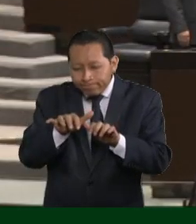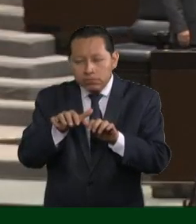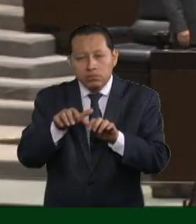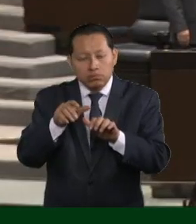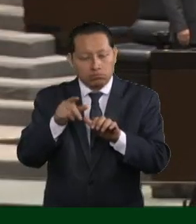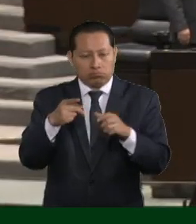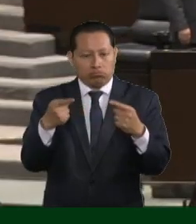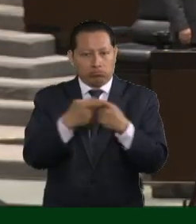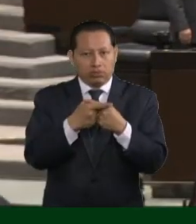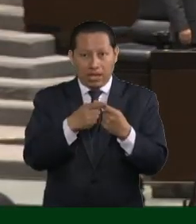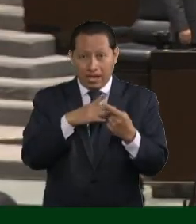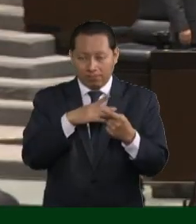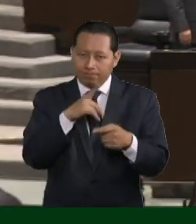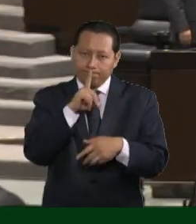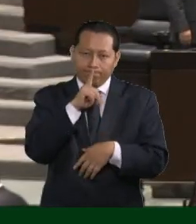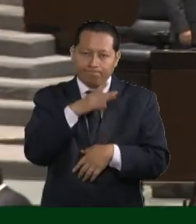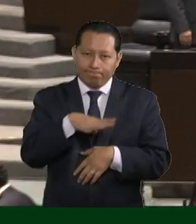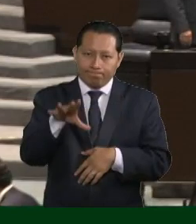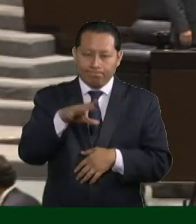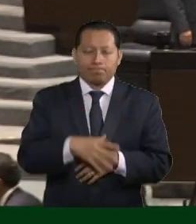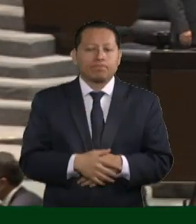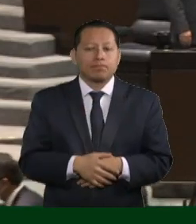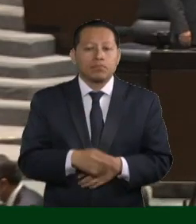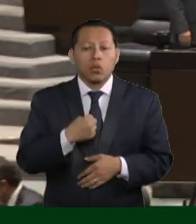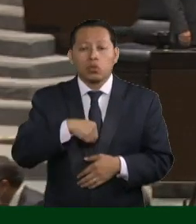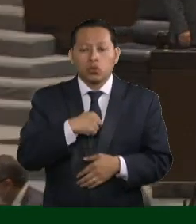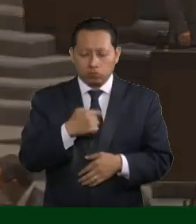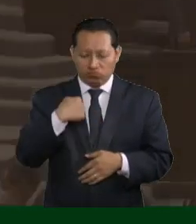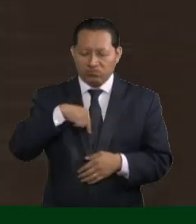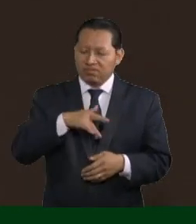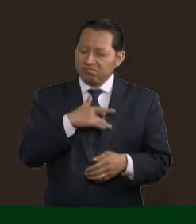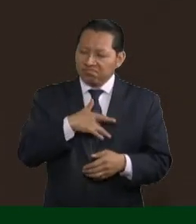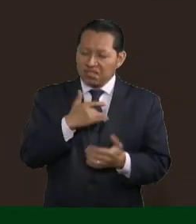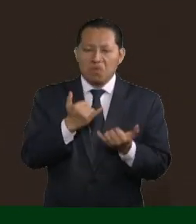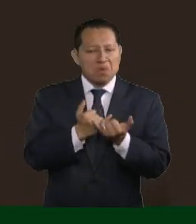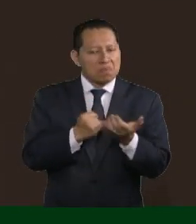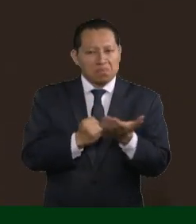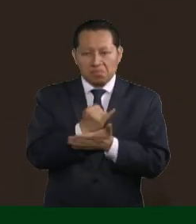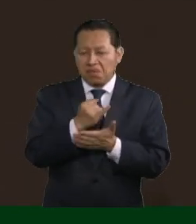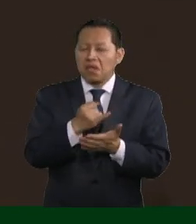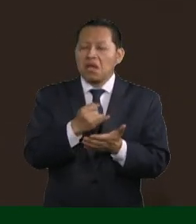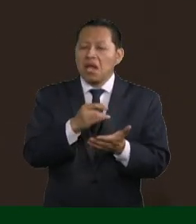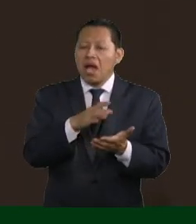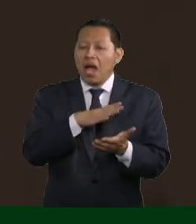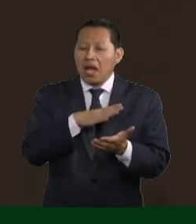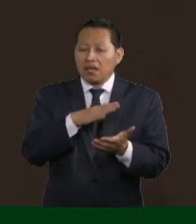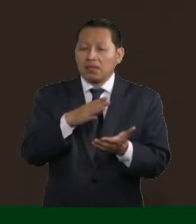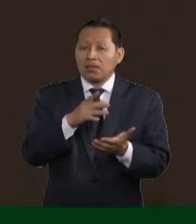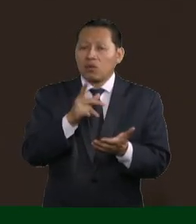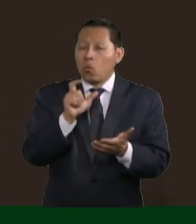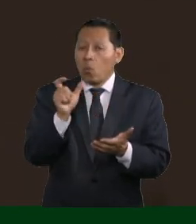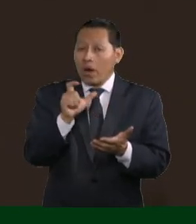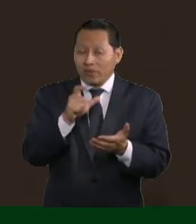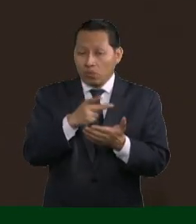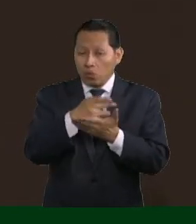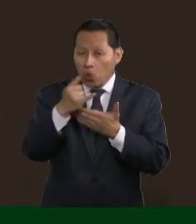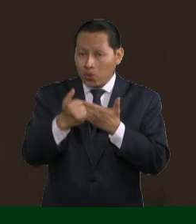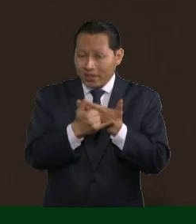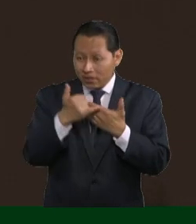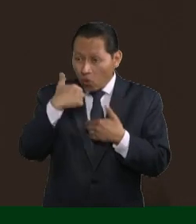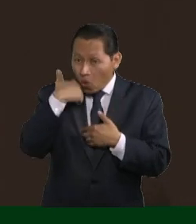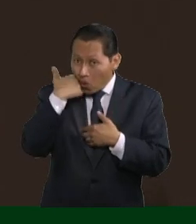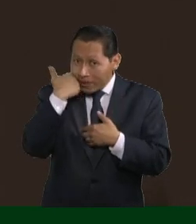Rechazamos por convicción y también por decisión las propuestas y los proyectos que orienten a la nación en